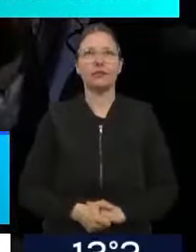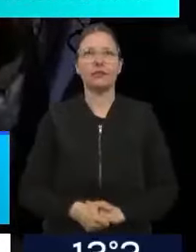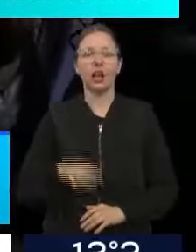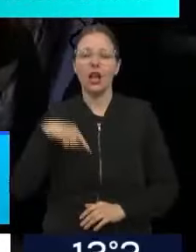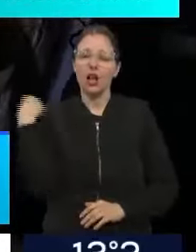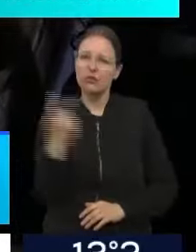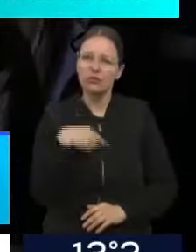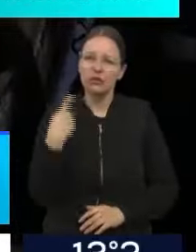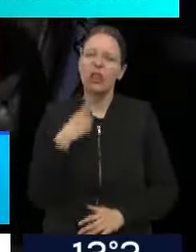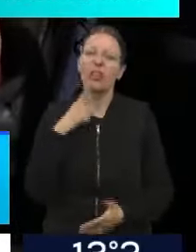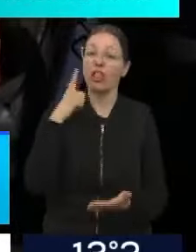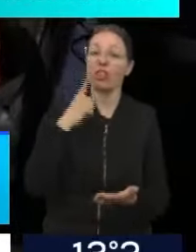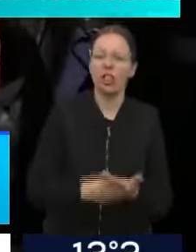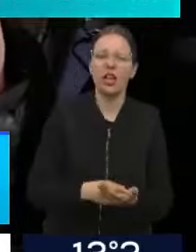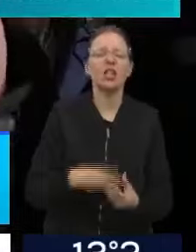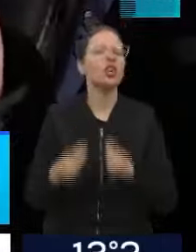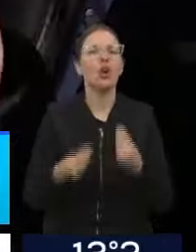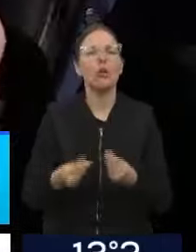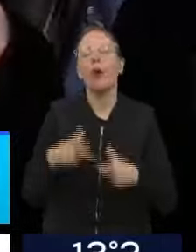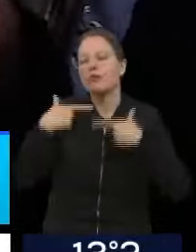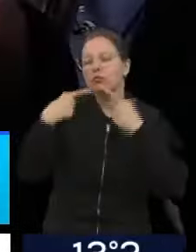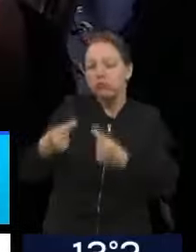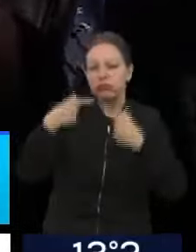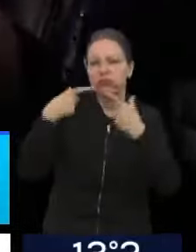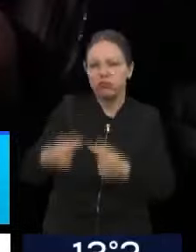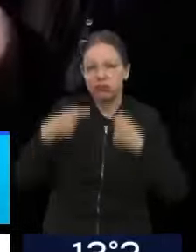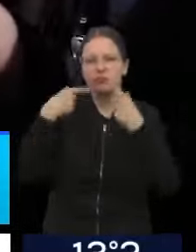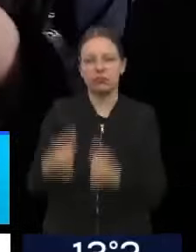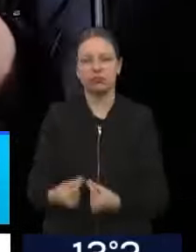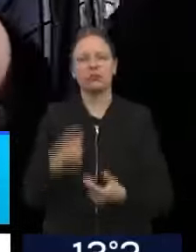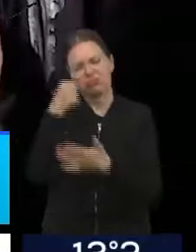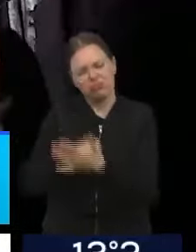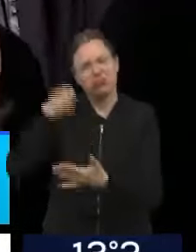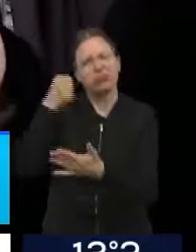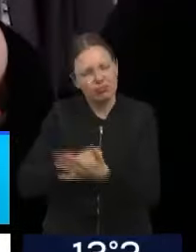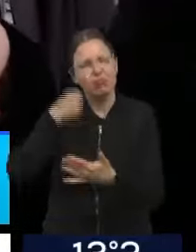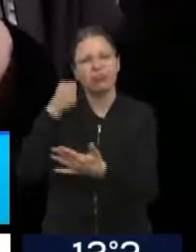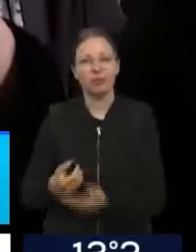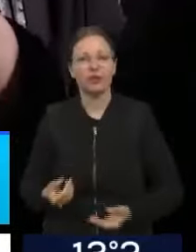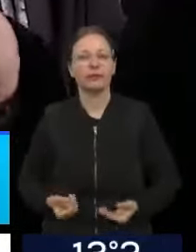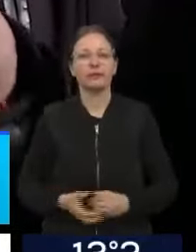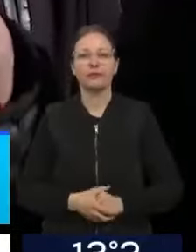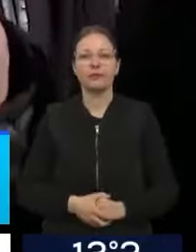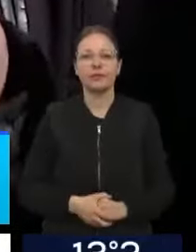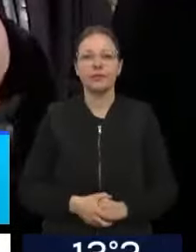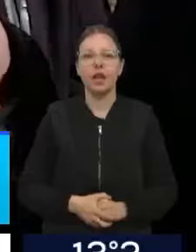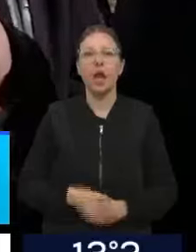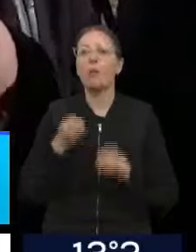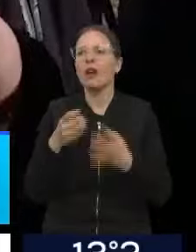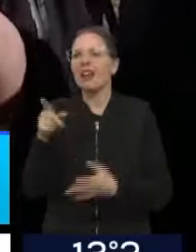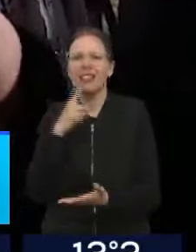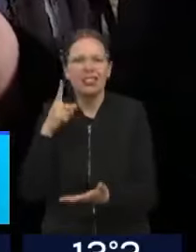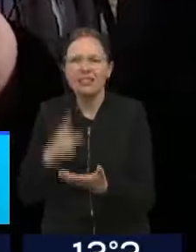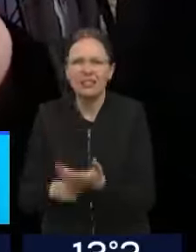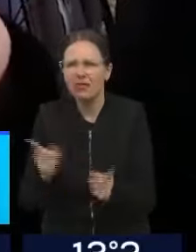nuestros derechos es reclamando, es estando permanentemente encima de ellos y evitando que se tomen decisiones como esta,